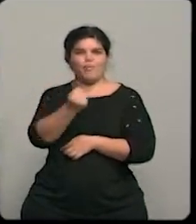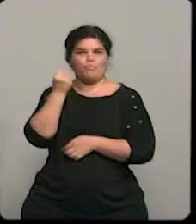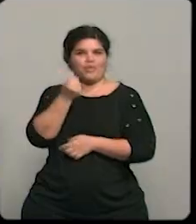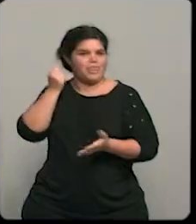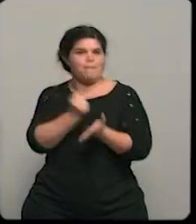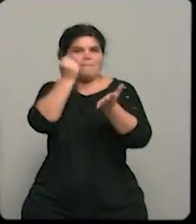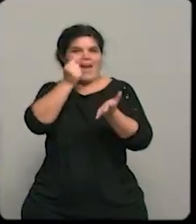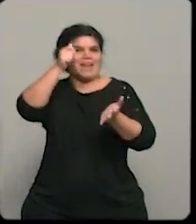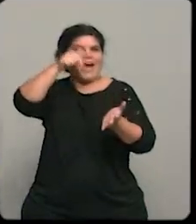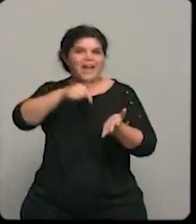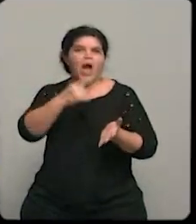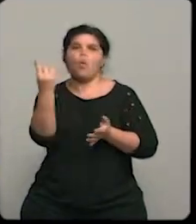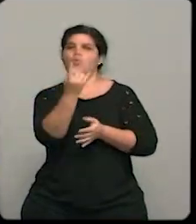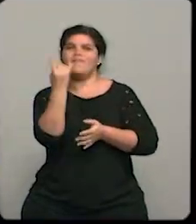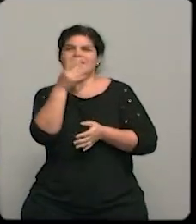universidad,